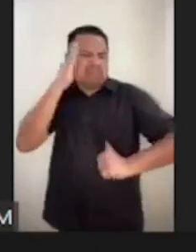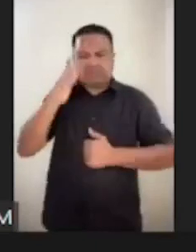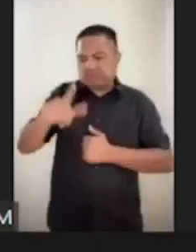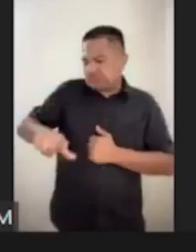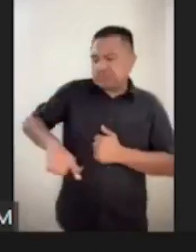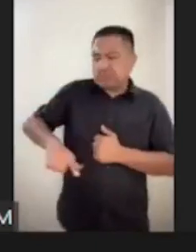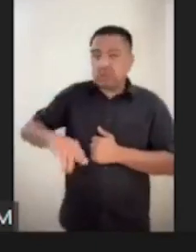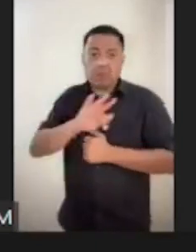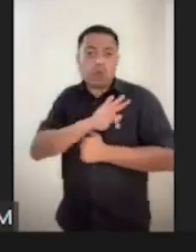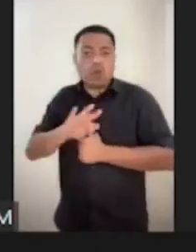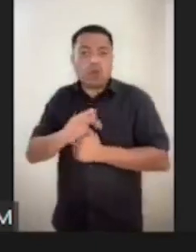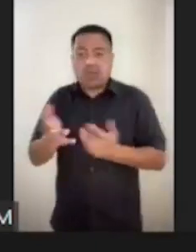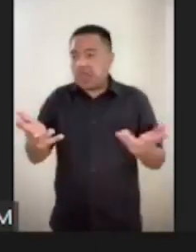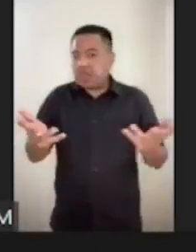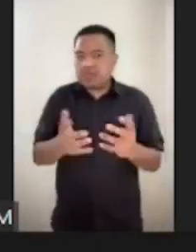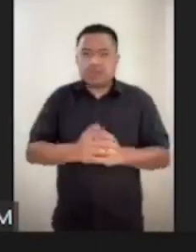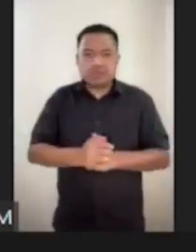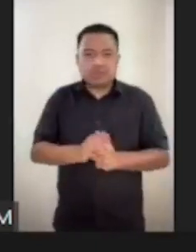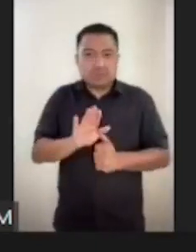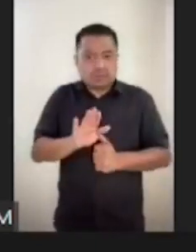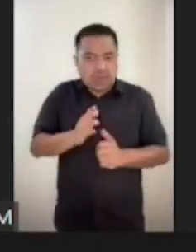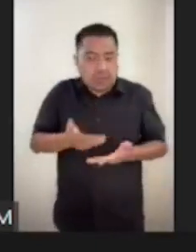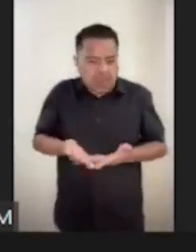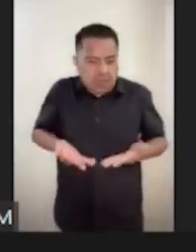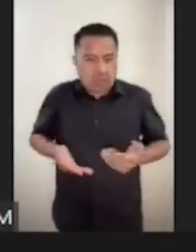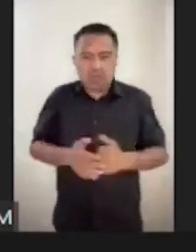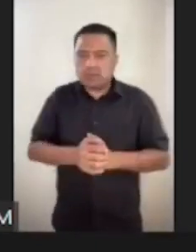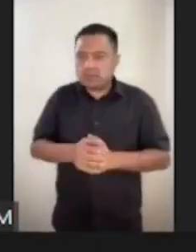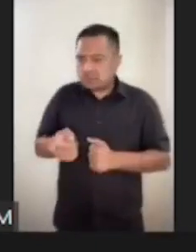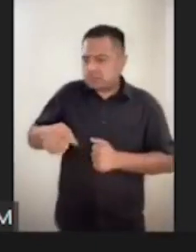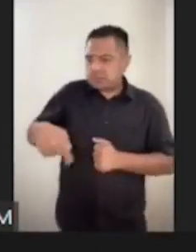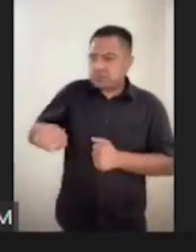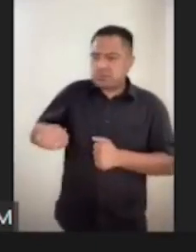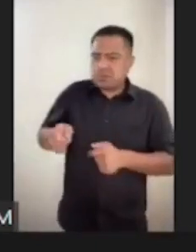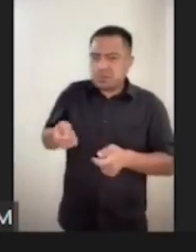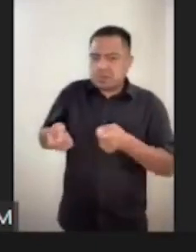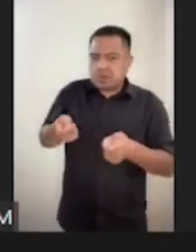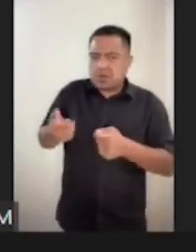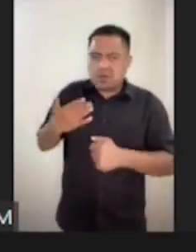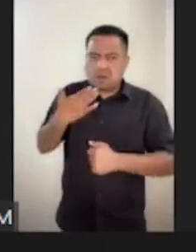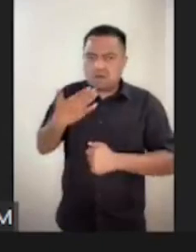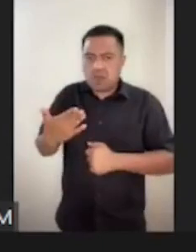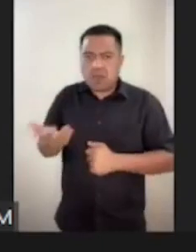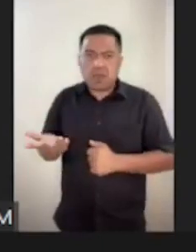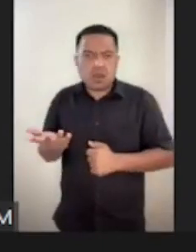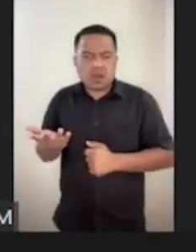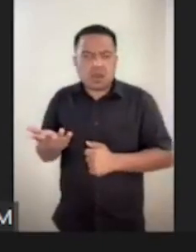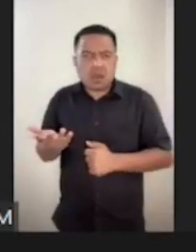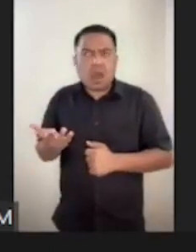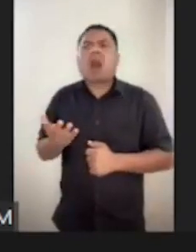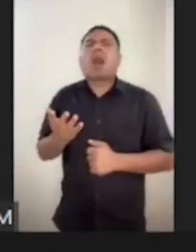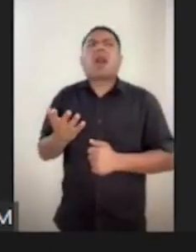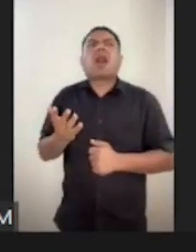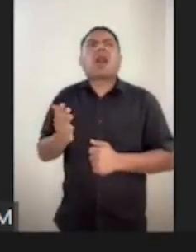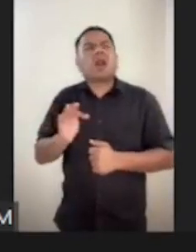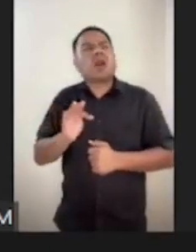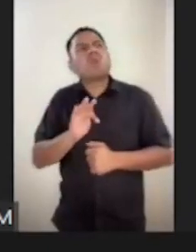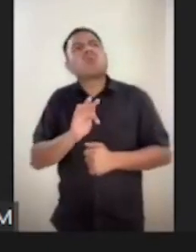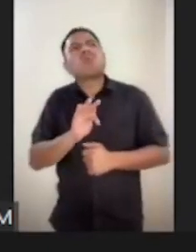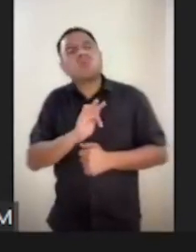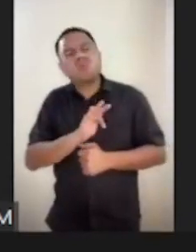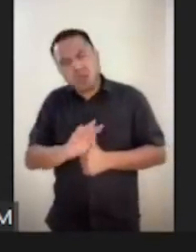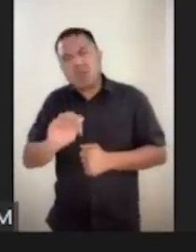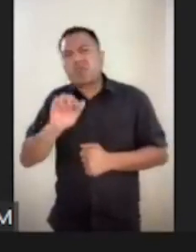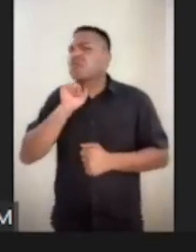esto. Ahora, si ellos regularizan esa parte, entonces ya estaríamos en posibilidad